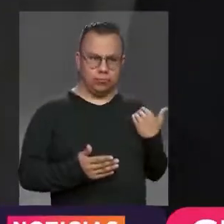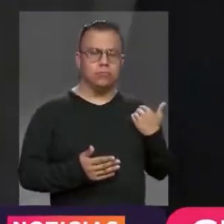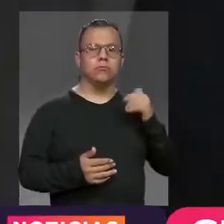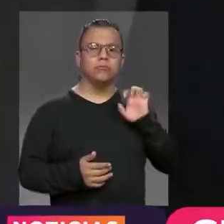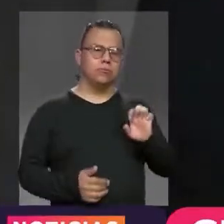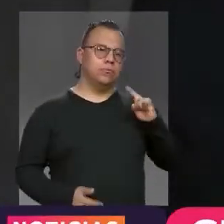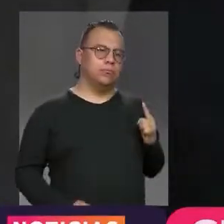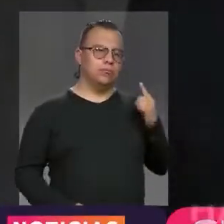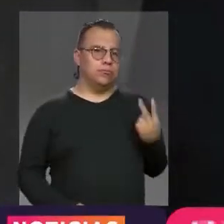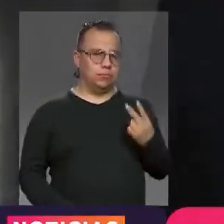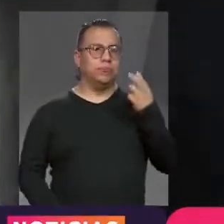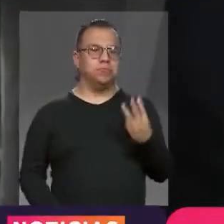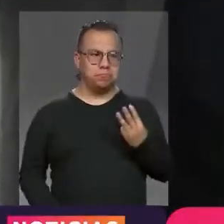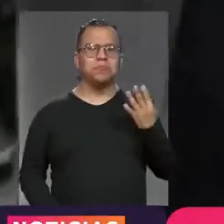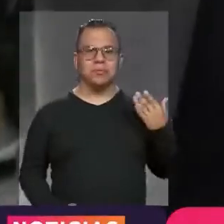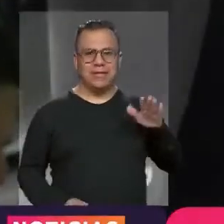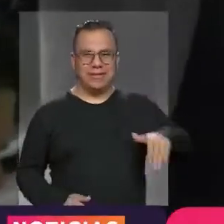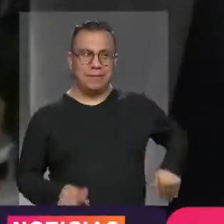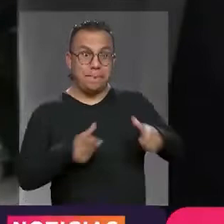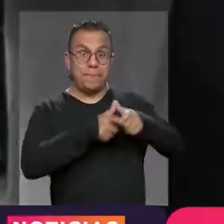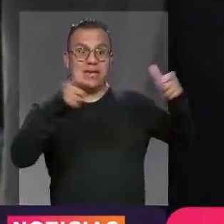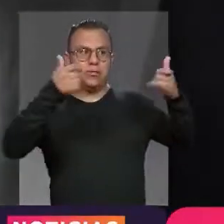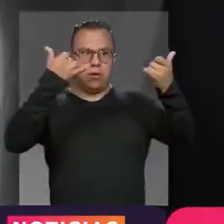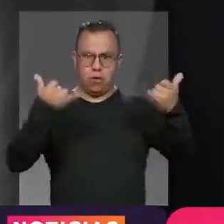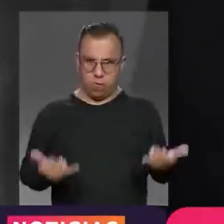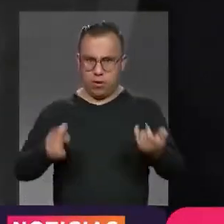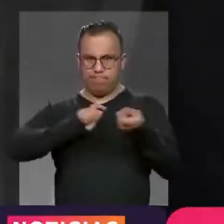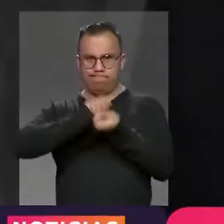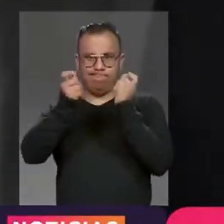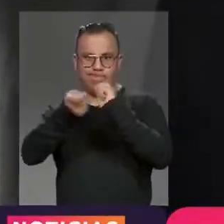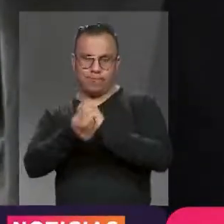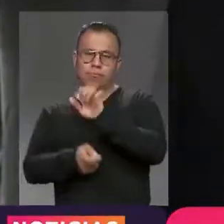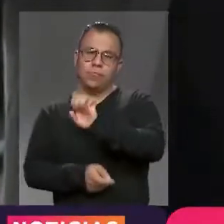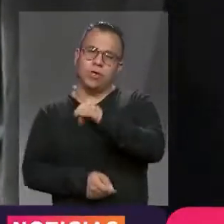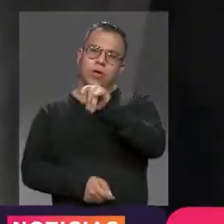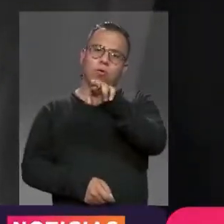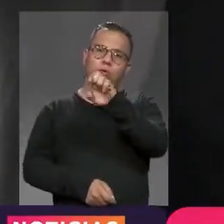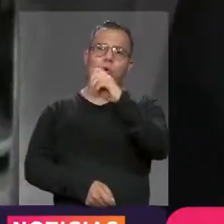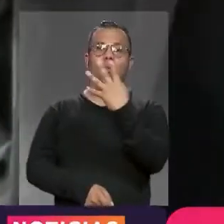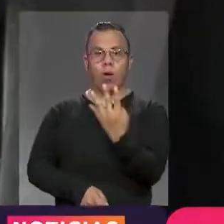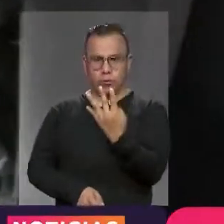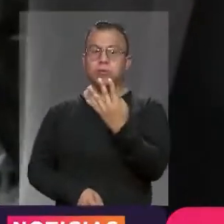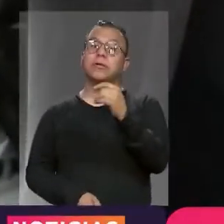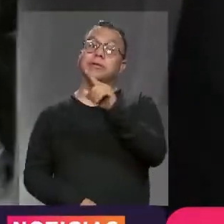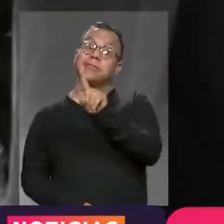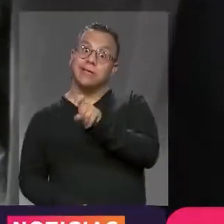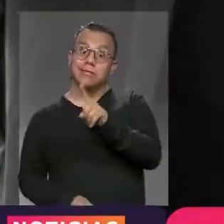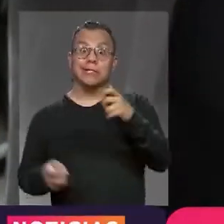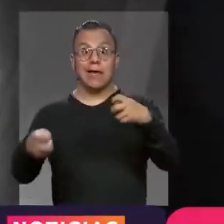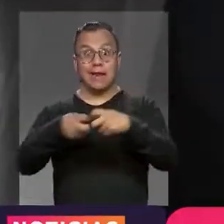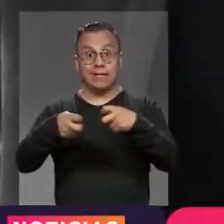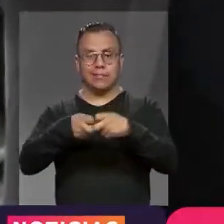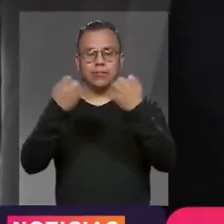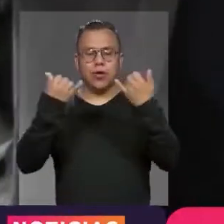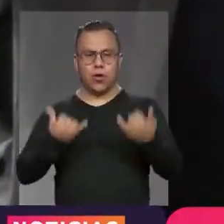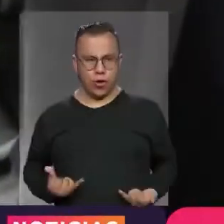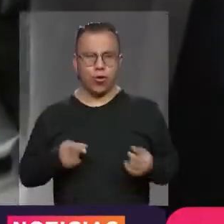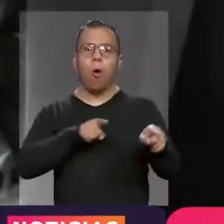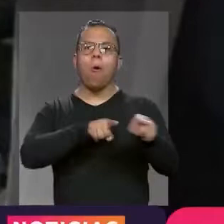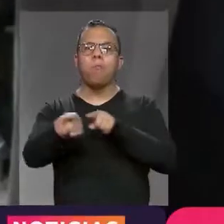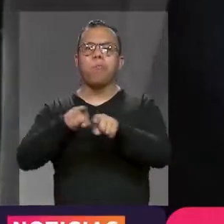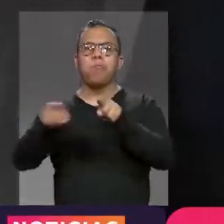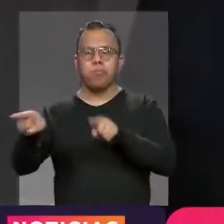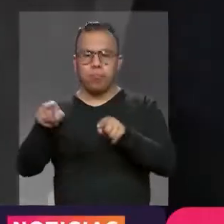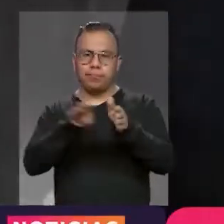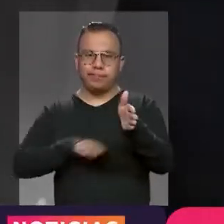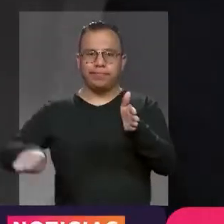Euro 1, 2 y 3 estaba mucha de la flota. Gracias a eso, al Euro 4 a 6 y a los buses eléctricos, hoy en las estaciones de